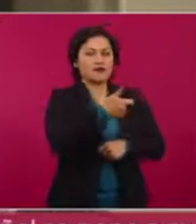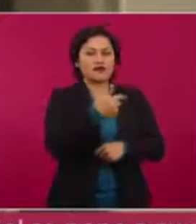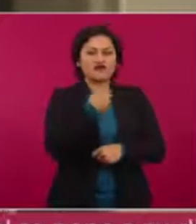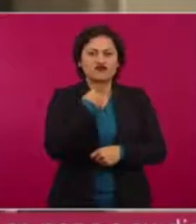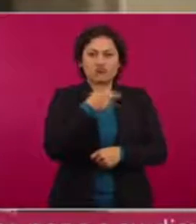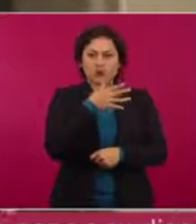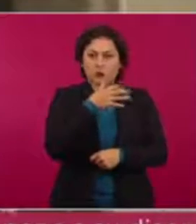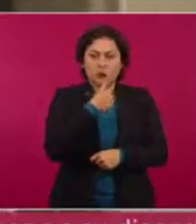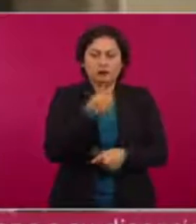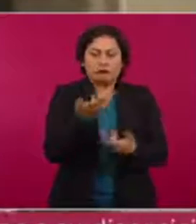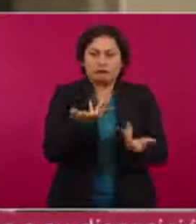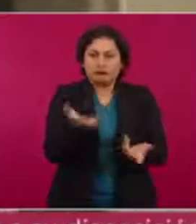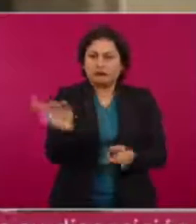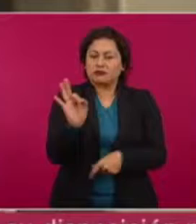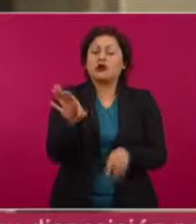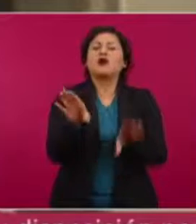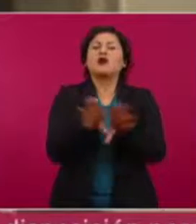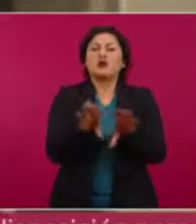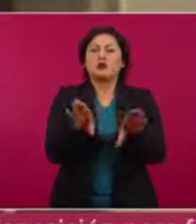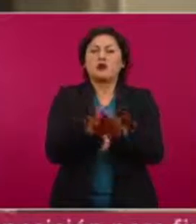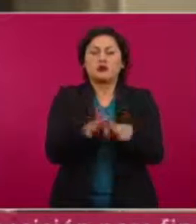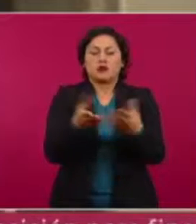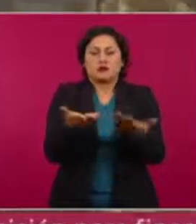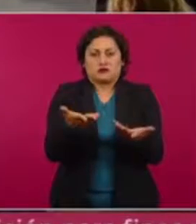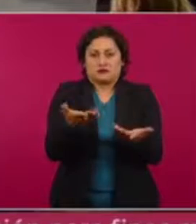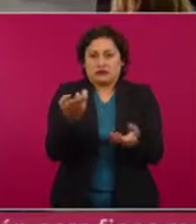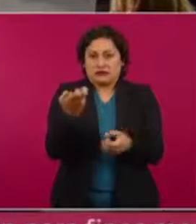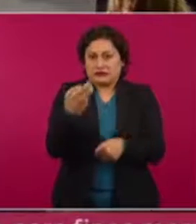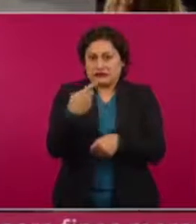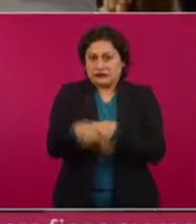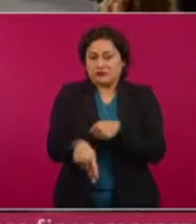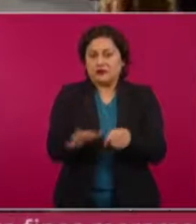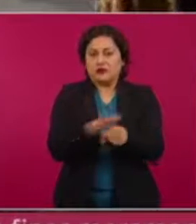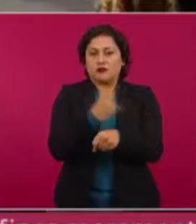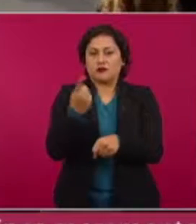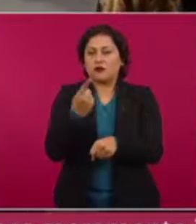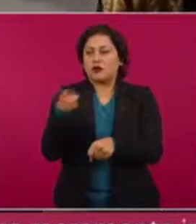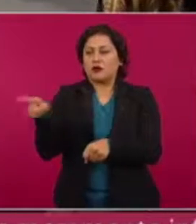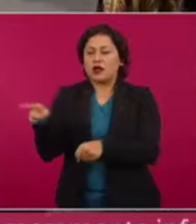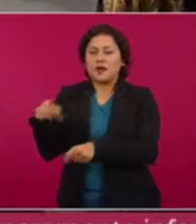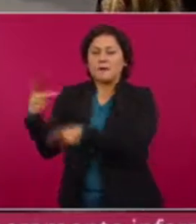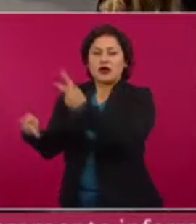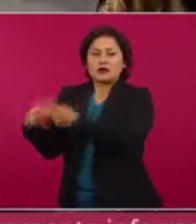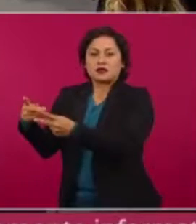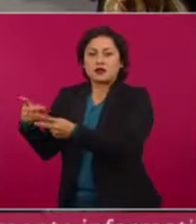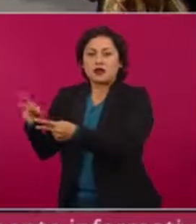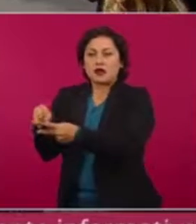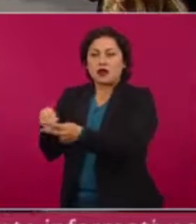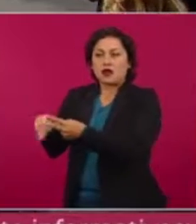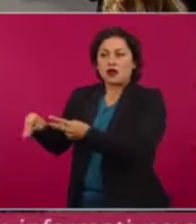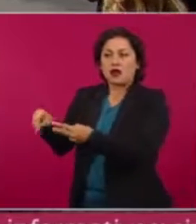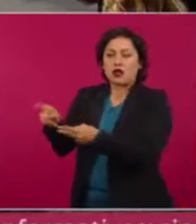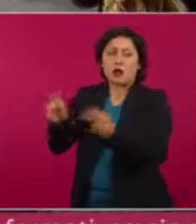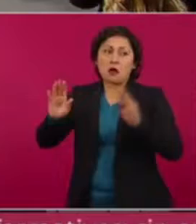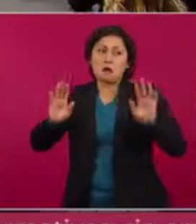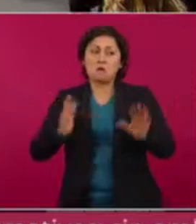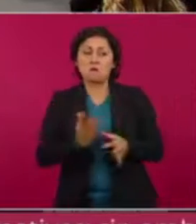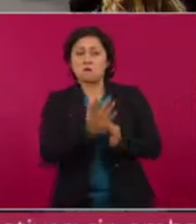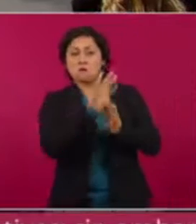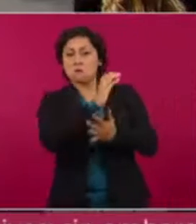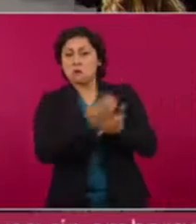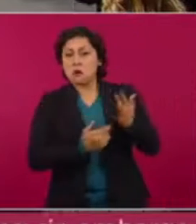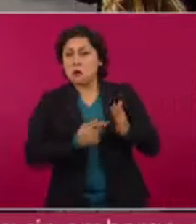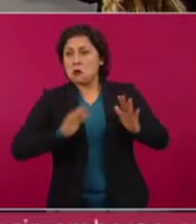al no pagarle todo, porque aquí con las eólicas pasa